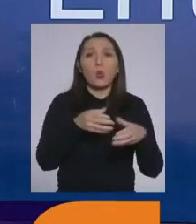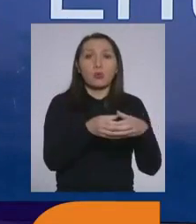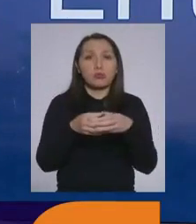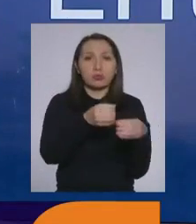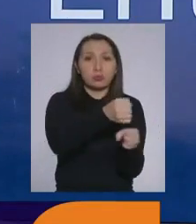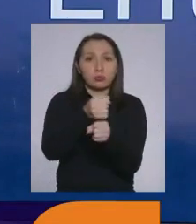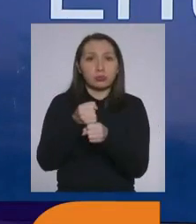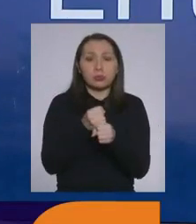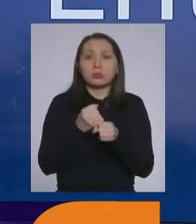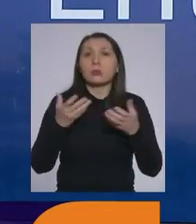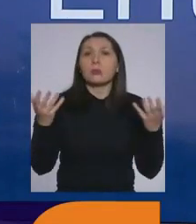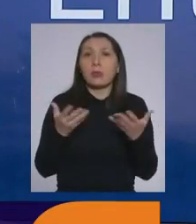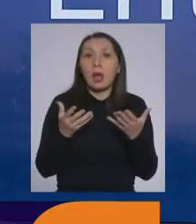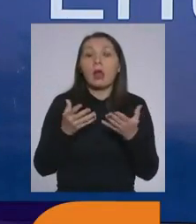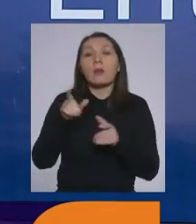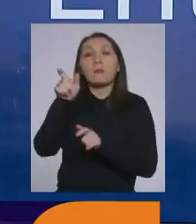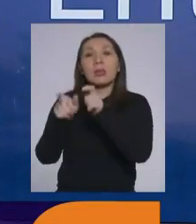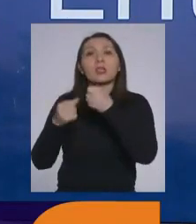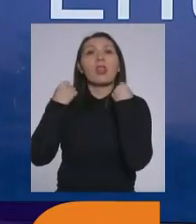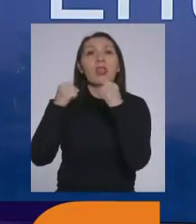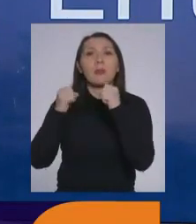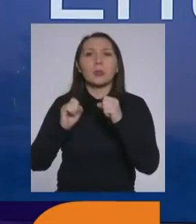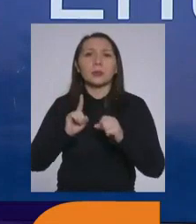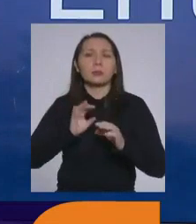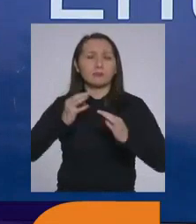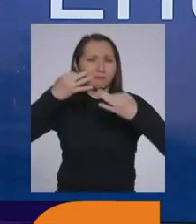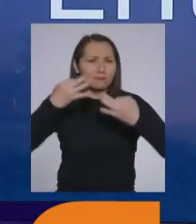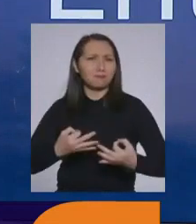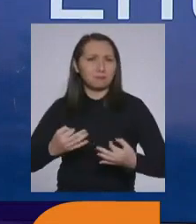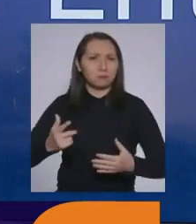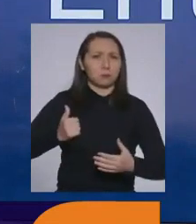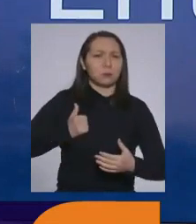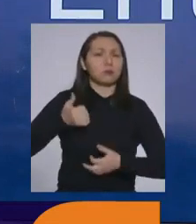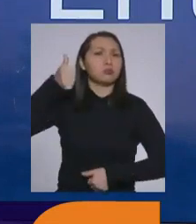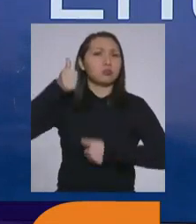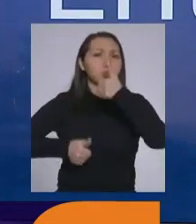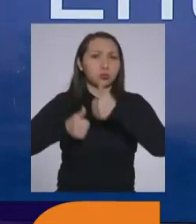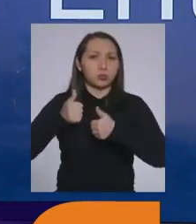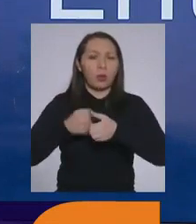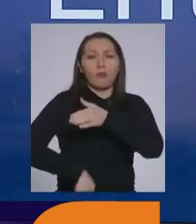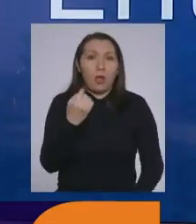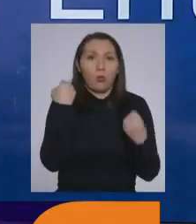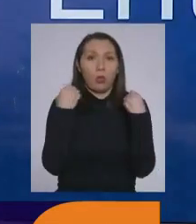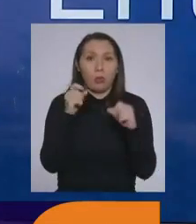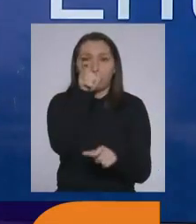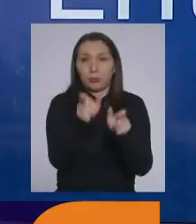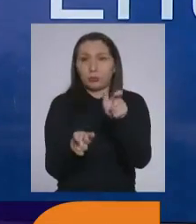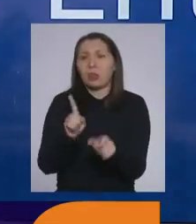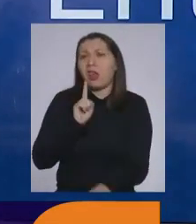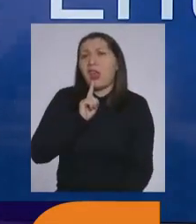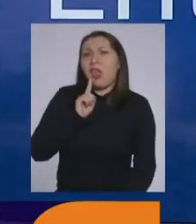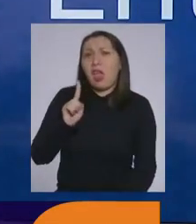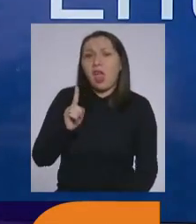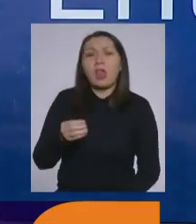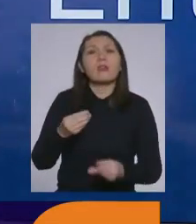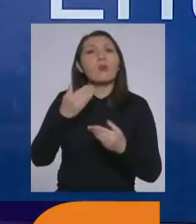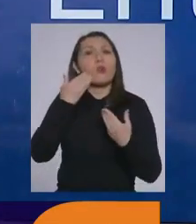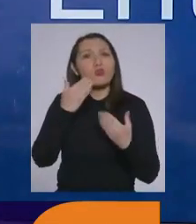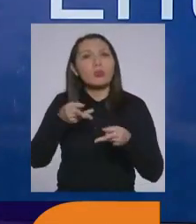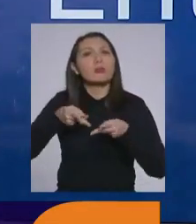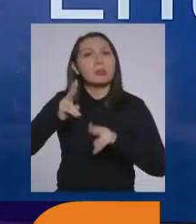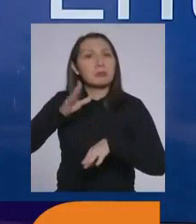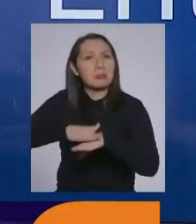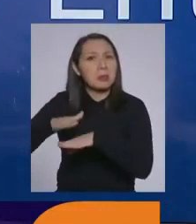colectivo para deportistas de alto rendimiento y para el fútbol profesional. ¿Quiénes son los